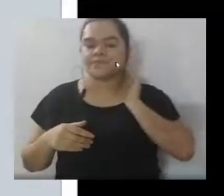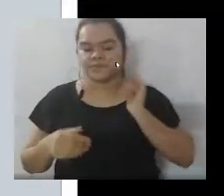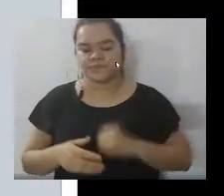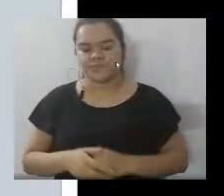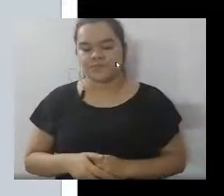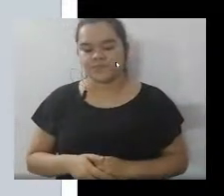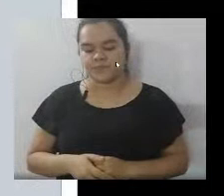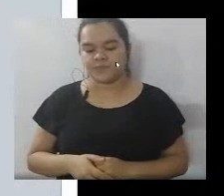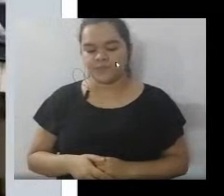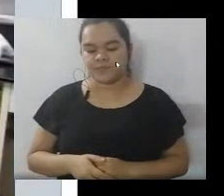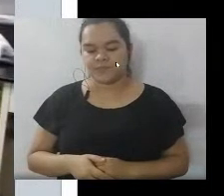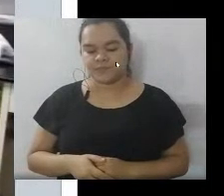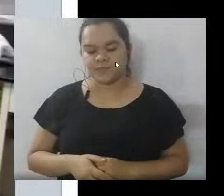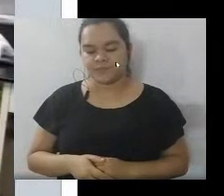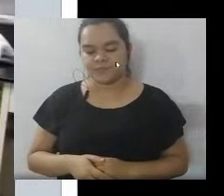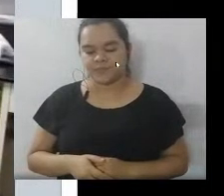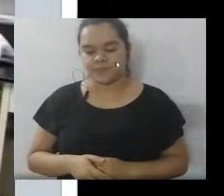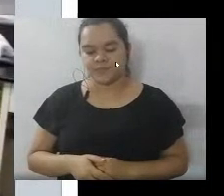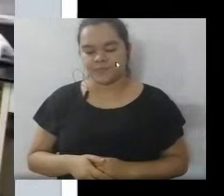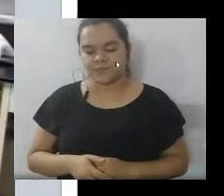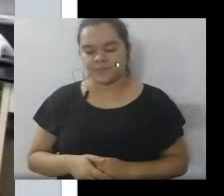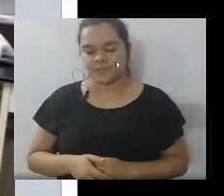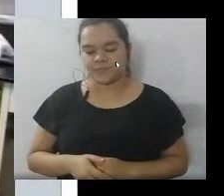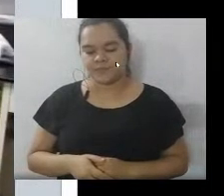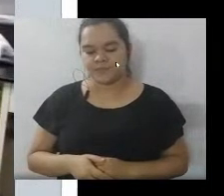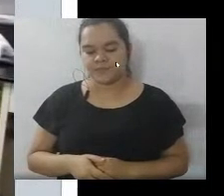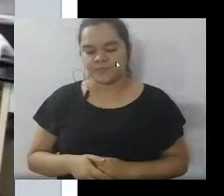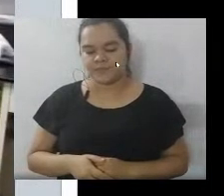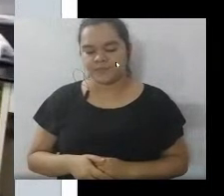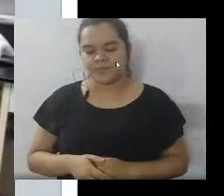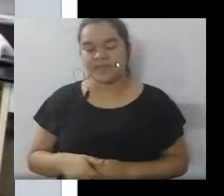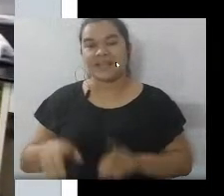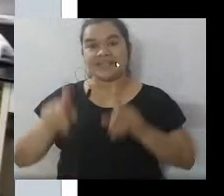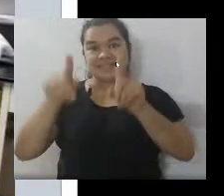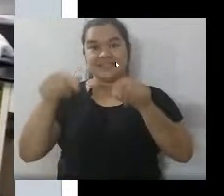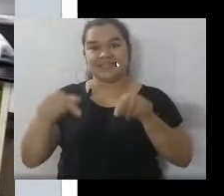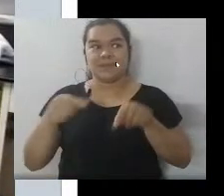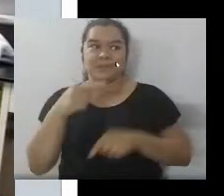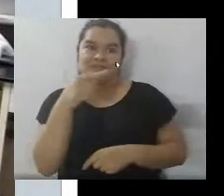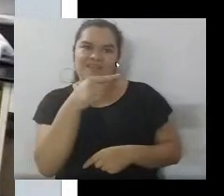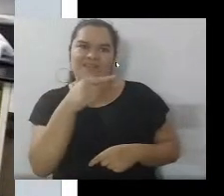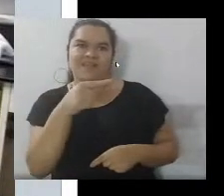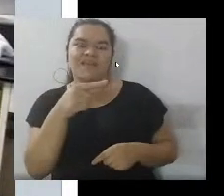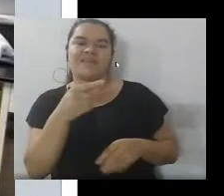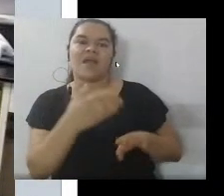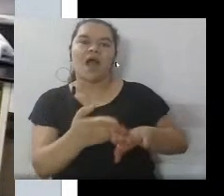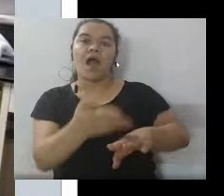Y también, como decía recién Darío